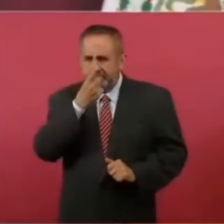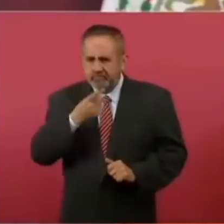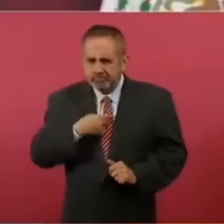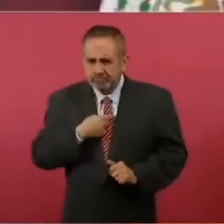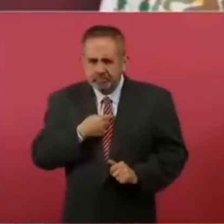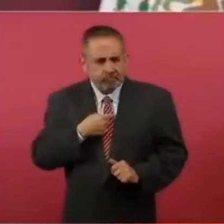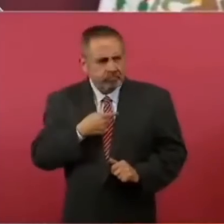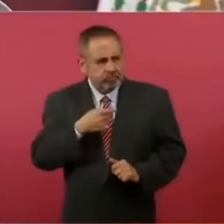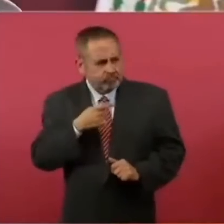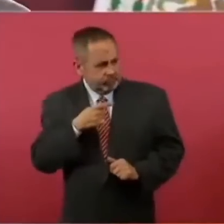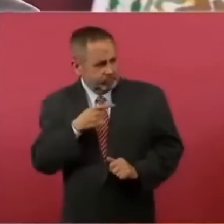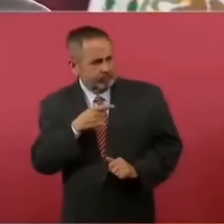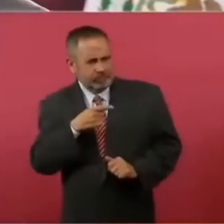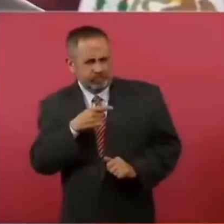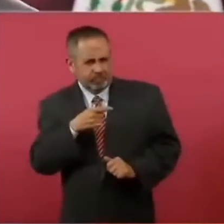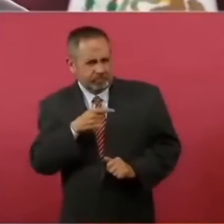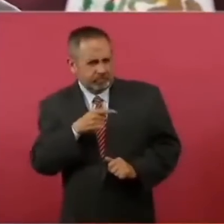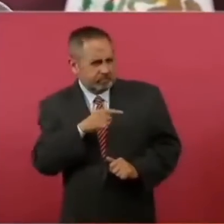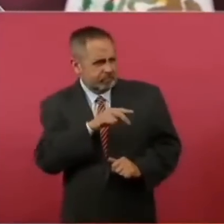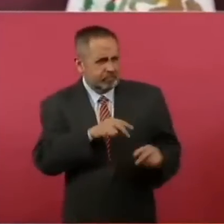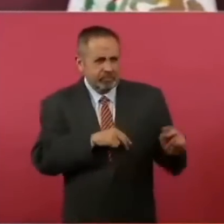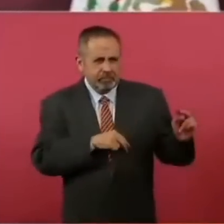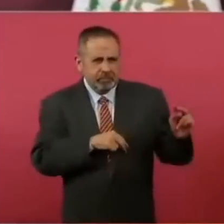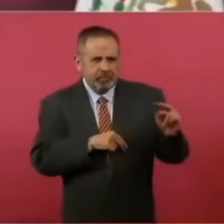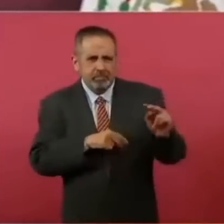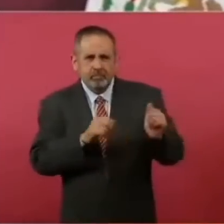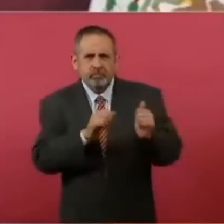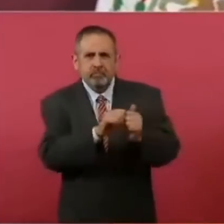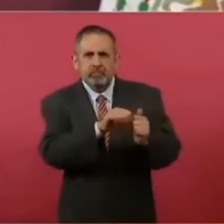y me fui a mi cuarto a escribir